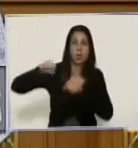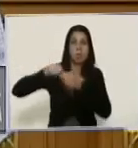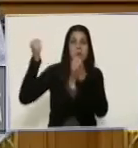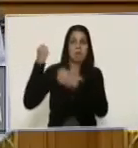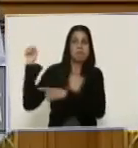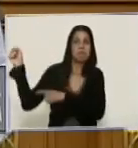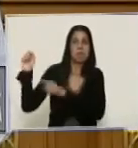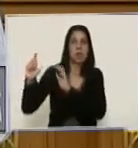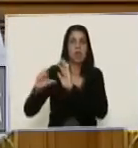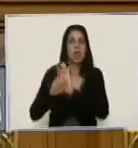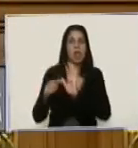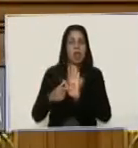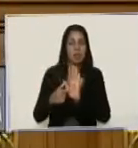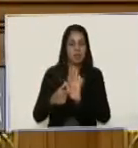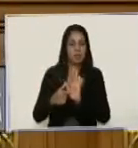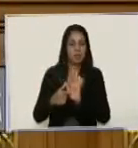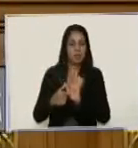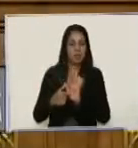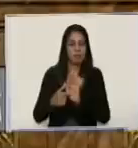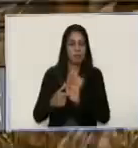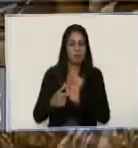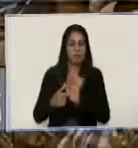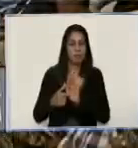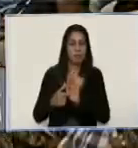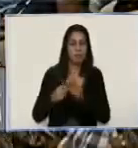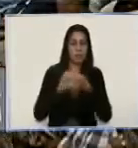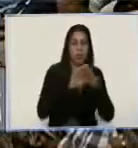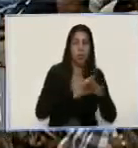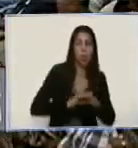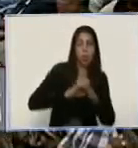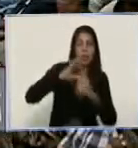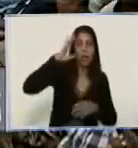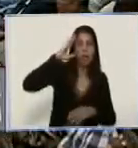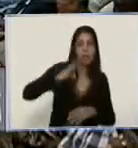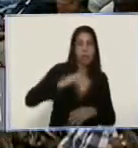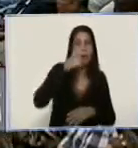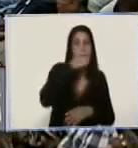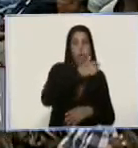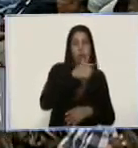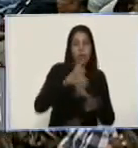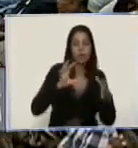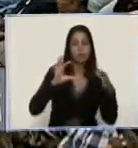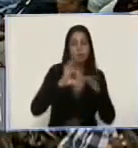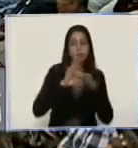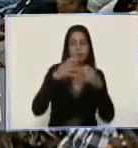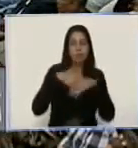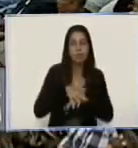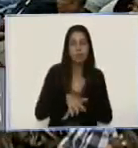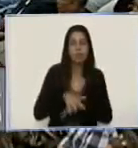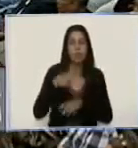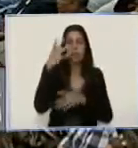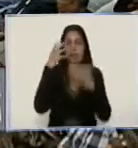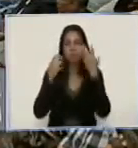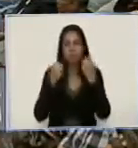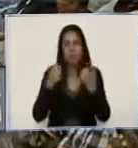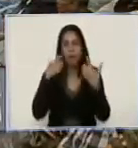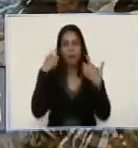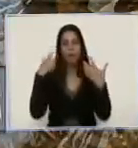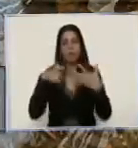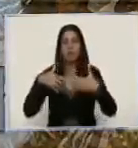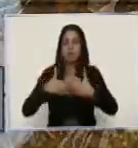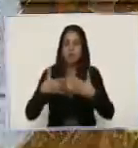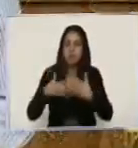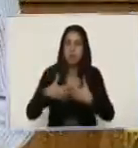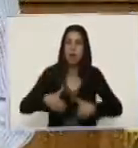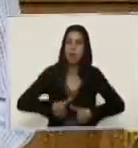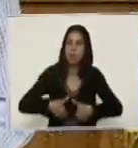leyes. Y la unidad cívico-militar y la concepción de lucha de todo el pueblo y la guerra